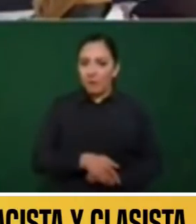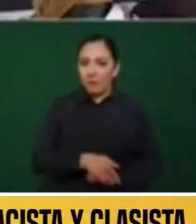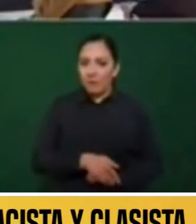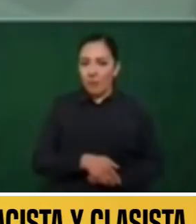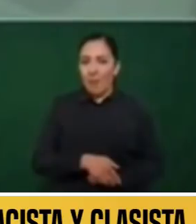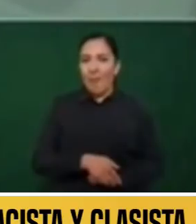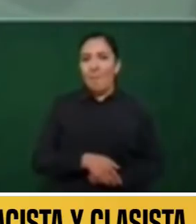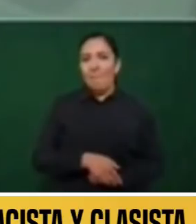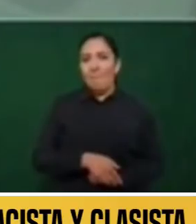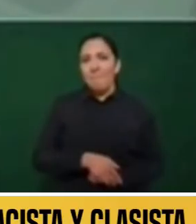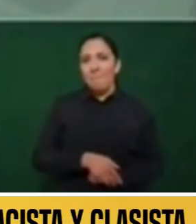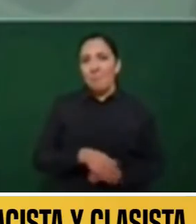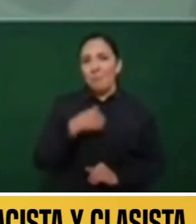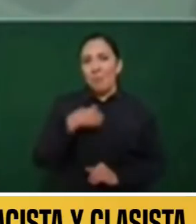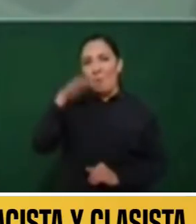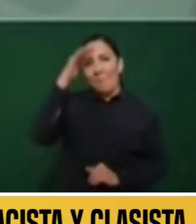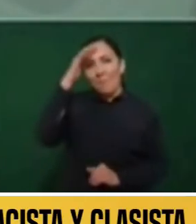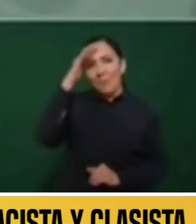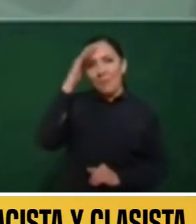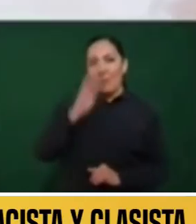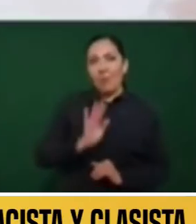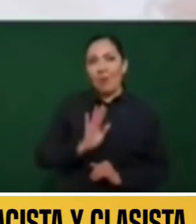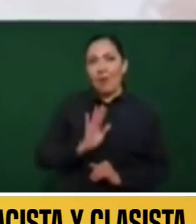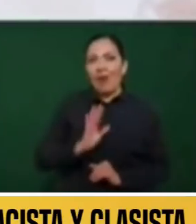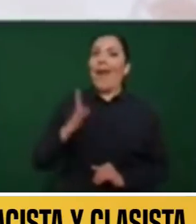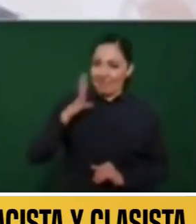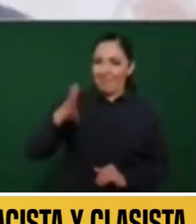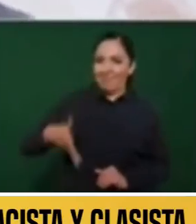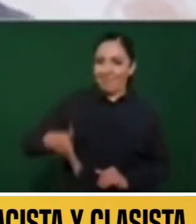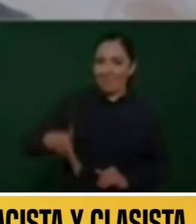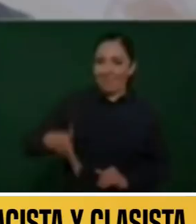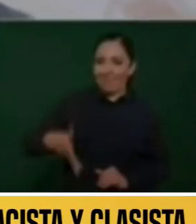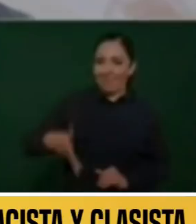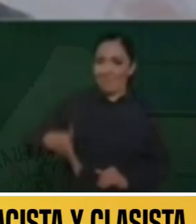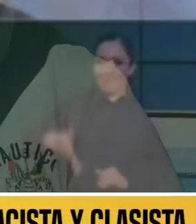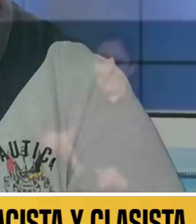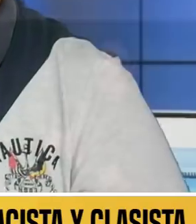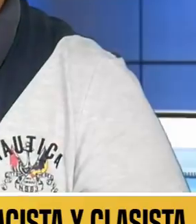pues la verdad sí me produce orgullo.